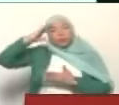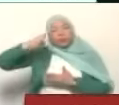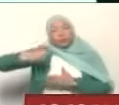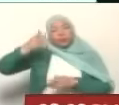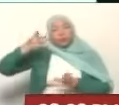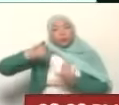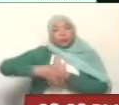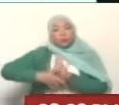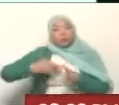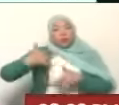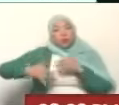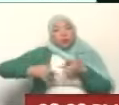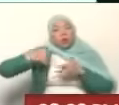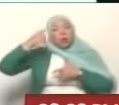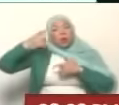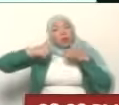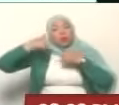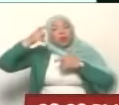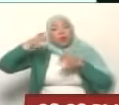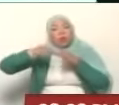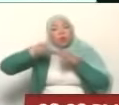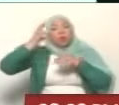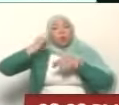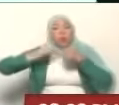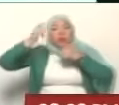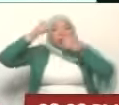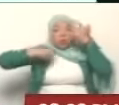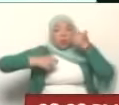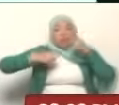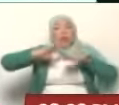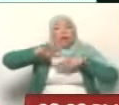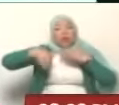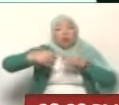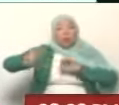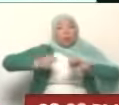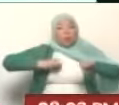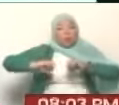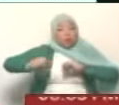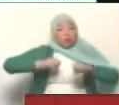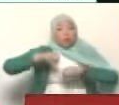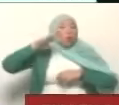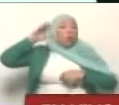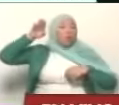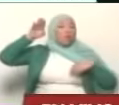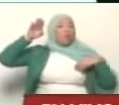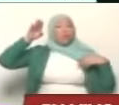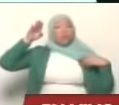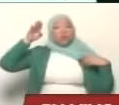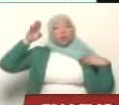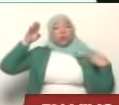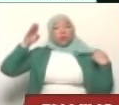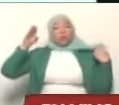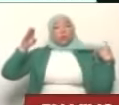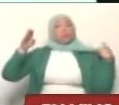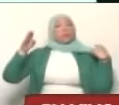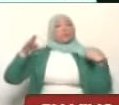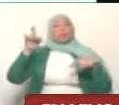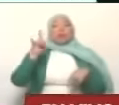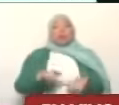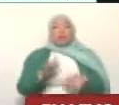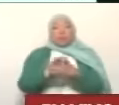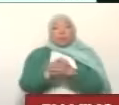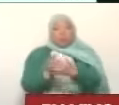jefas de VC, al gran pueblo patriótico, al movimiento futuro que ha nacido. Y también le digo a